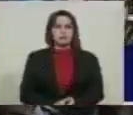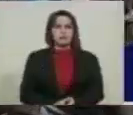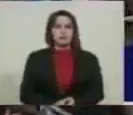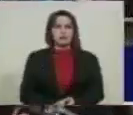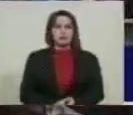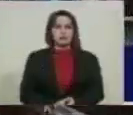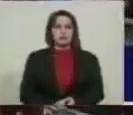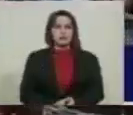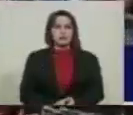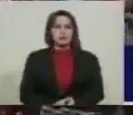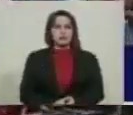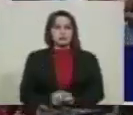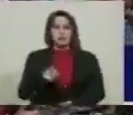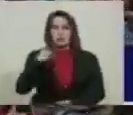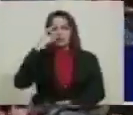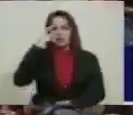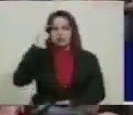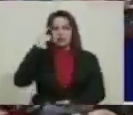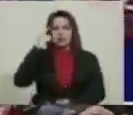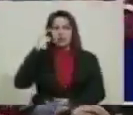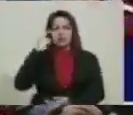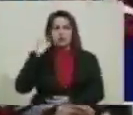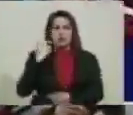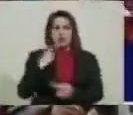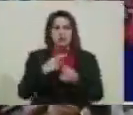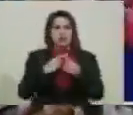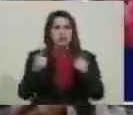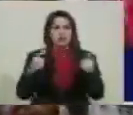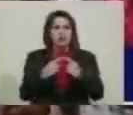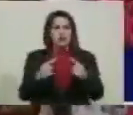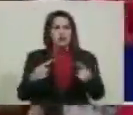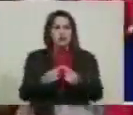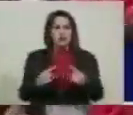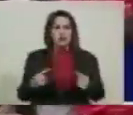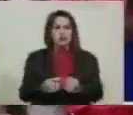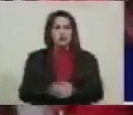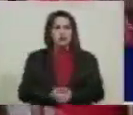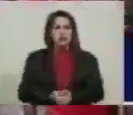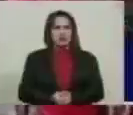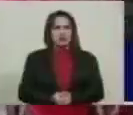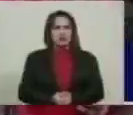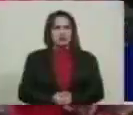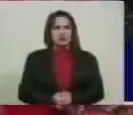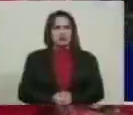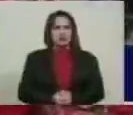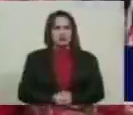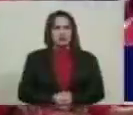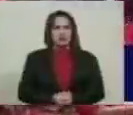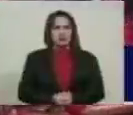Quizás es una de las diferencias, compañero. Fernando Soto Rojas.